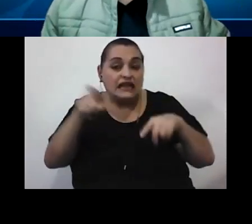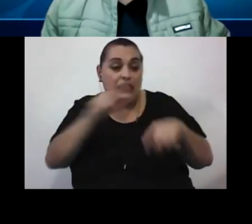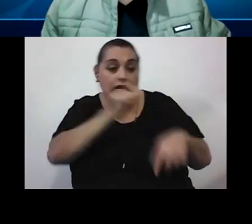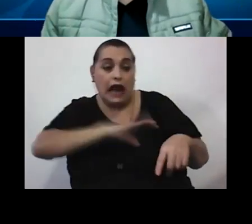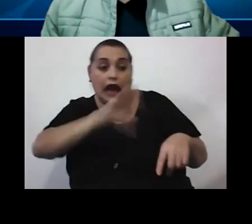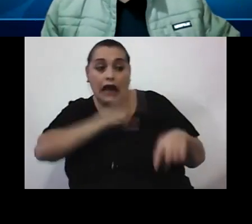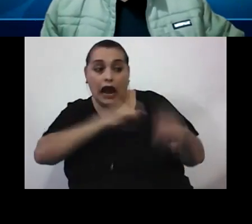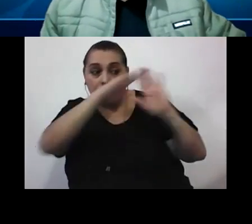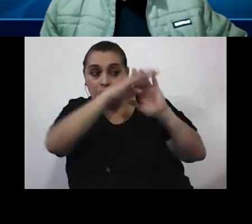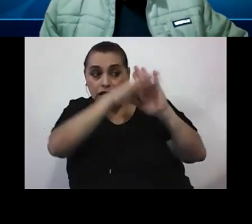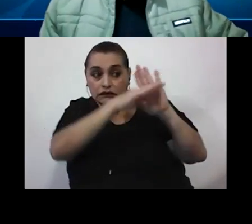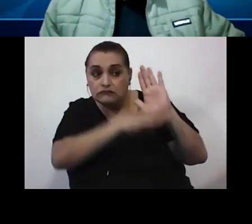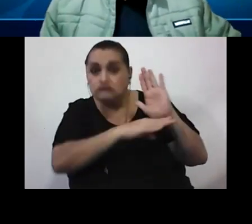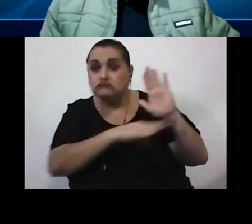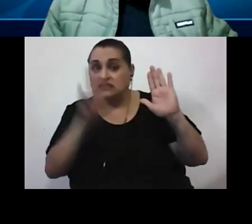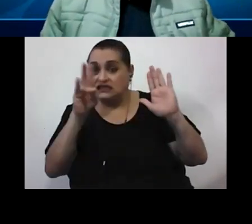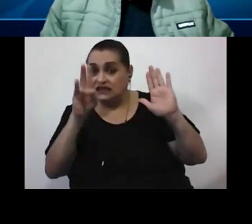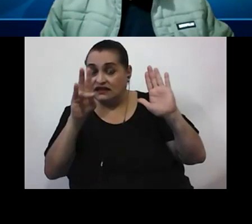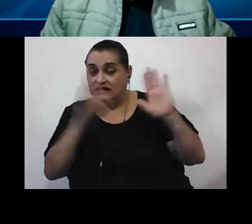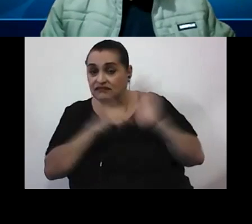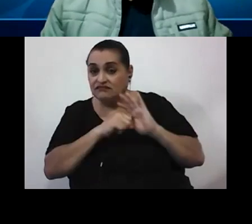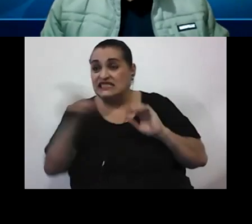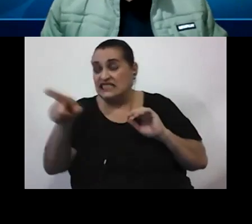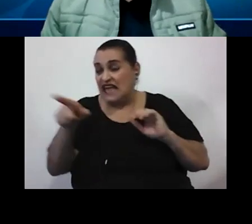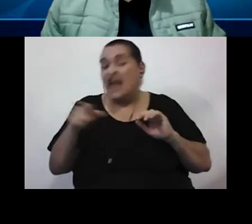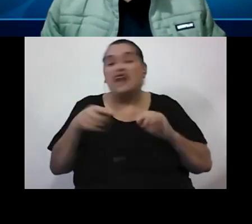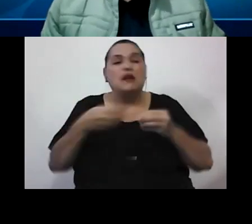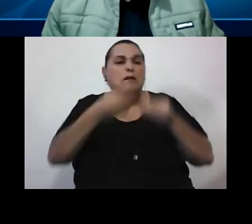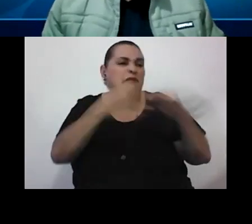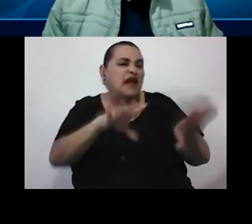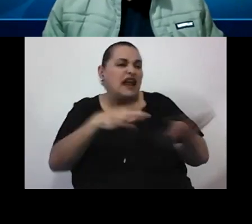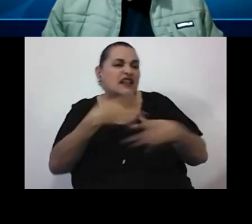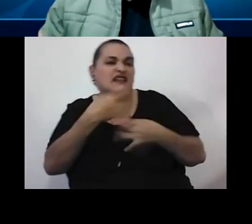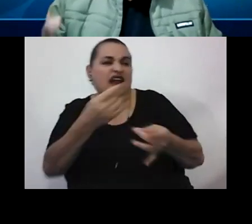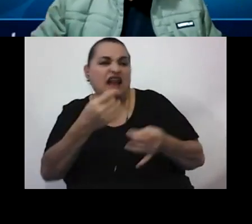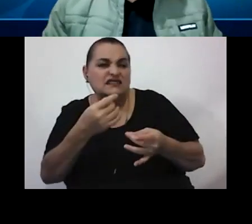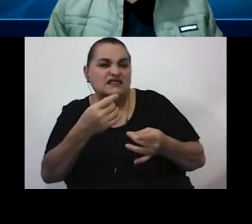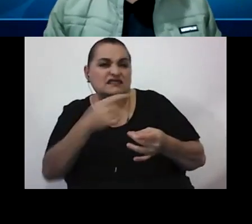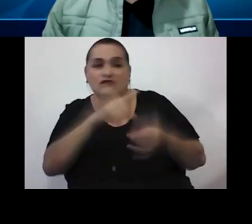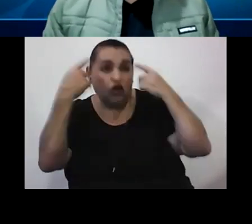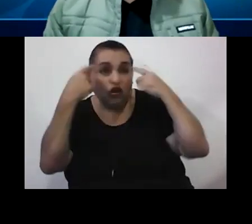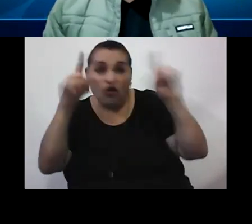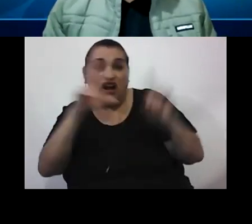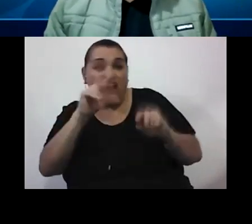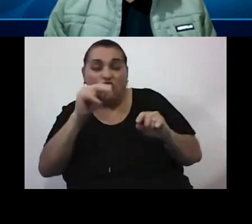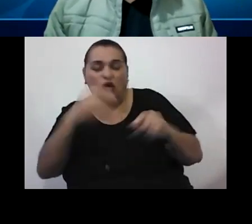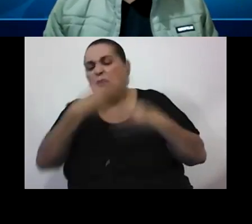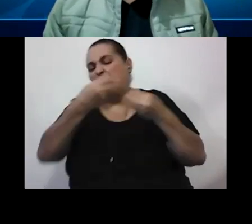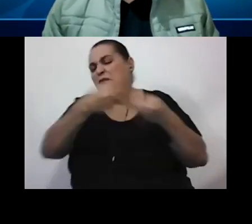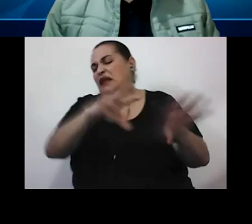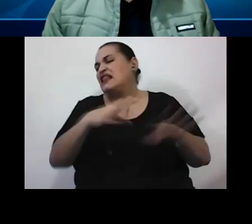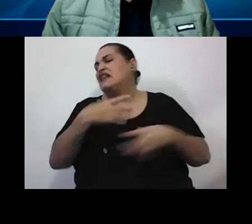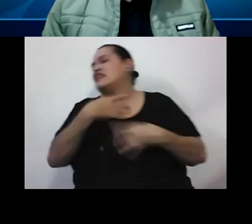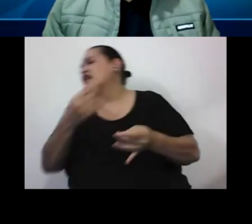antes, los 7. Tiene una tendencia a perder interés cuando no logra un éxito inmediato, tiene poca tolerancia a la frustración en ese